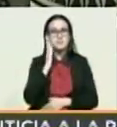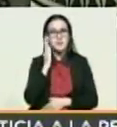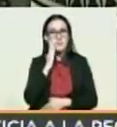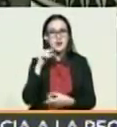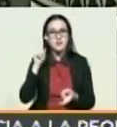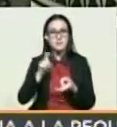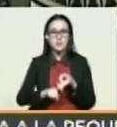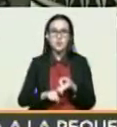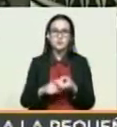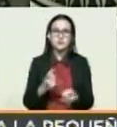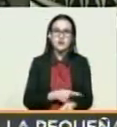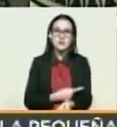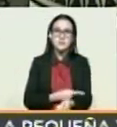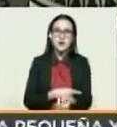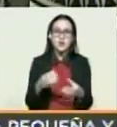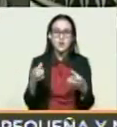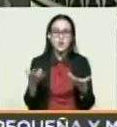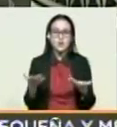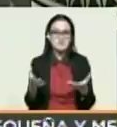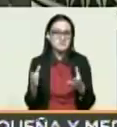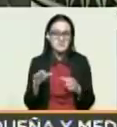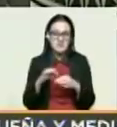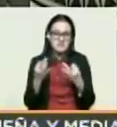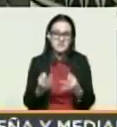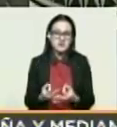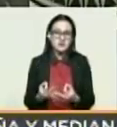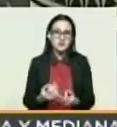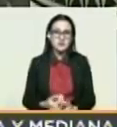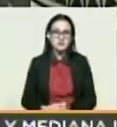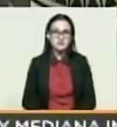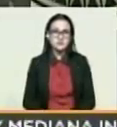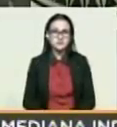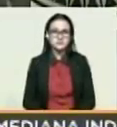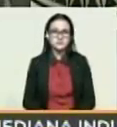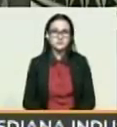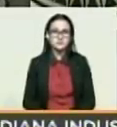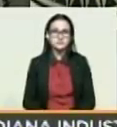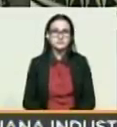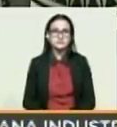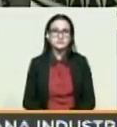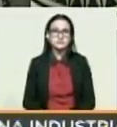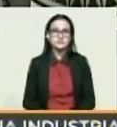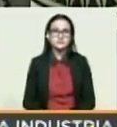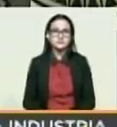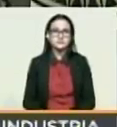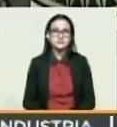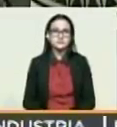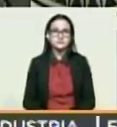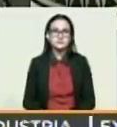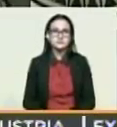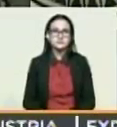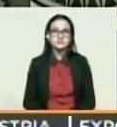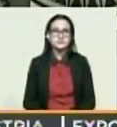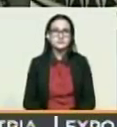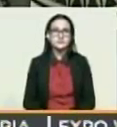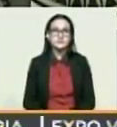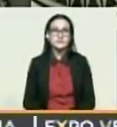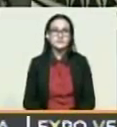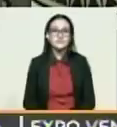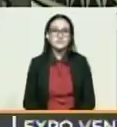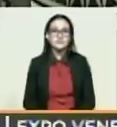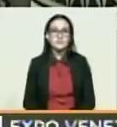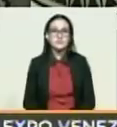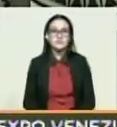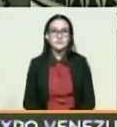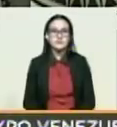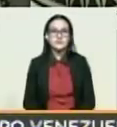esposa a sus hermanos al grupo familiar pueden utilizar todo el esquema a nivel mundial de